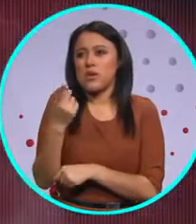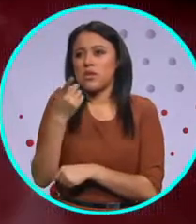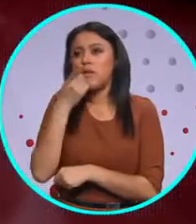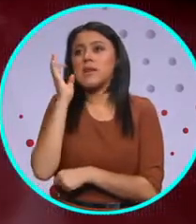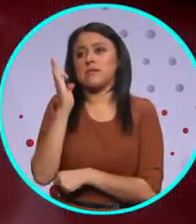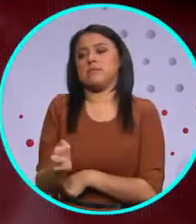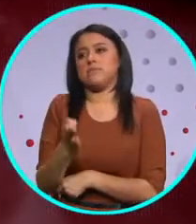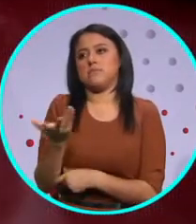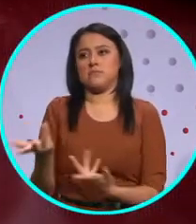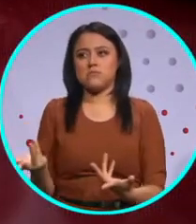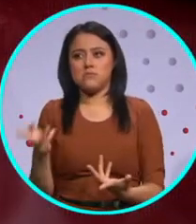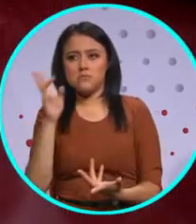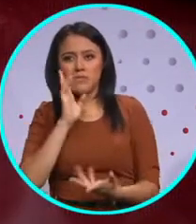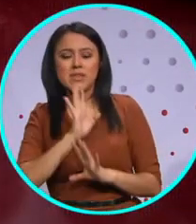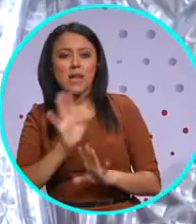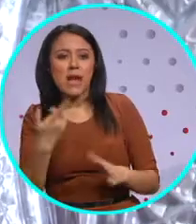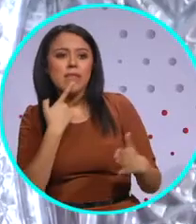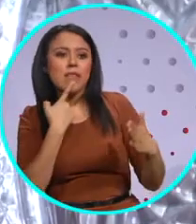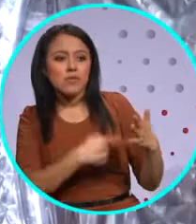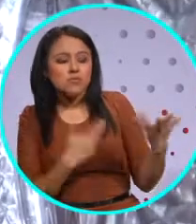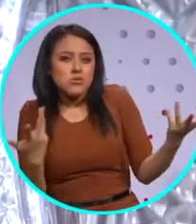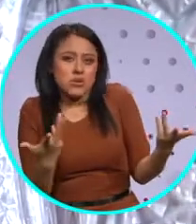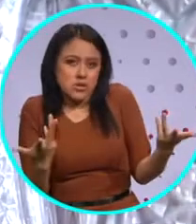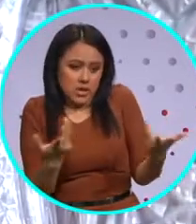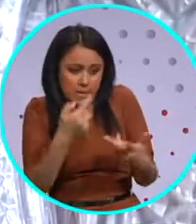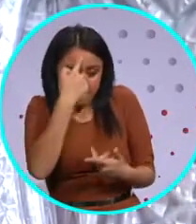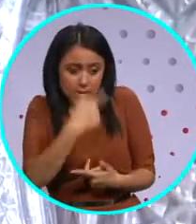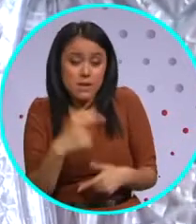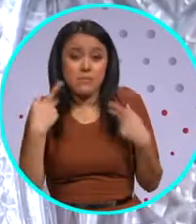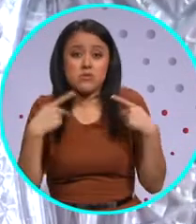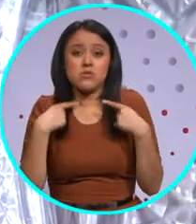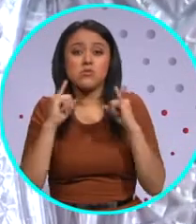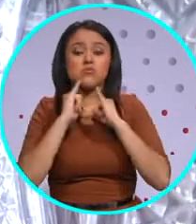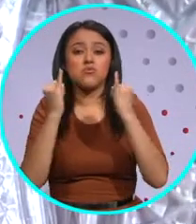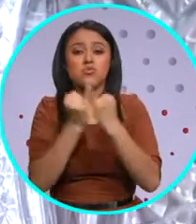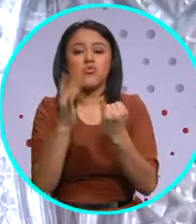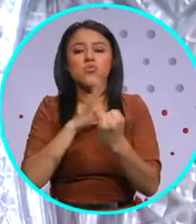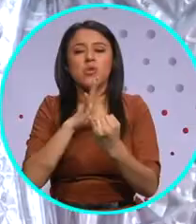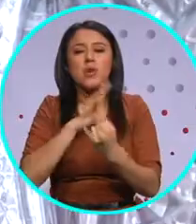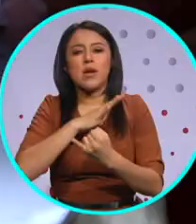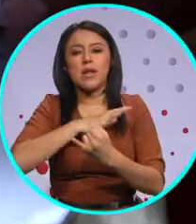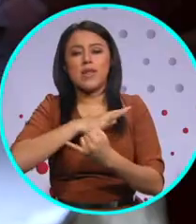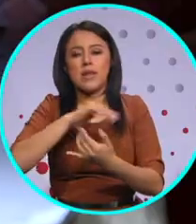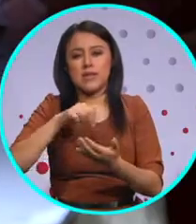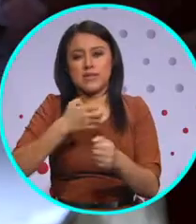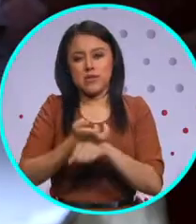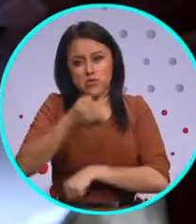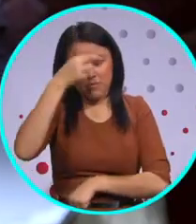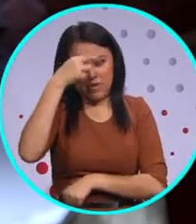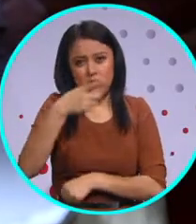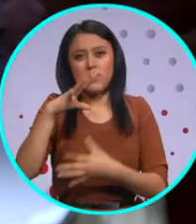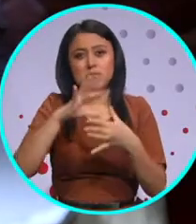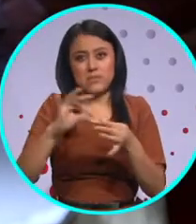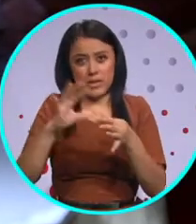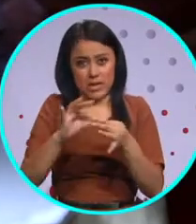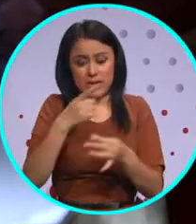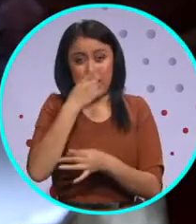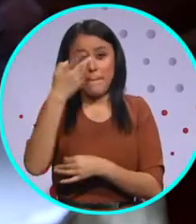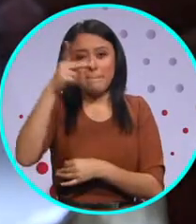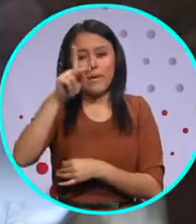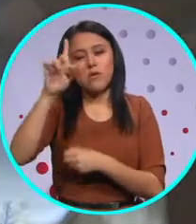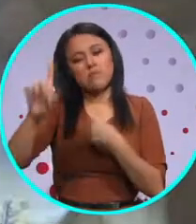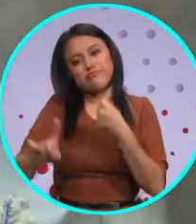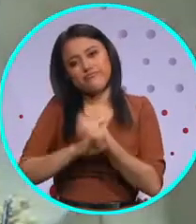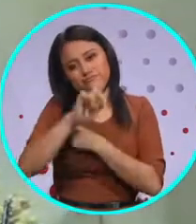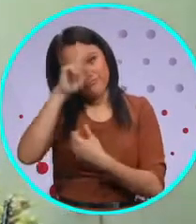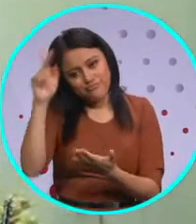interpuso una denuncia por despido injustificado ante la junta local de conciliación y arbitraje del estado de mexico sin embargo enfrenta otro